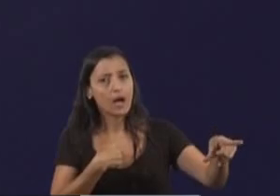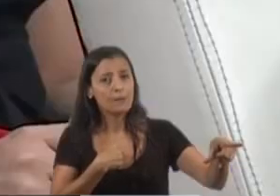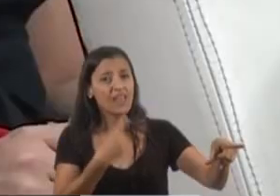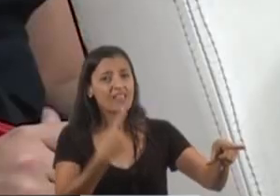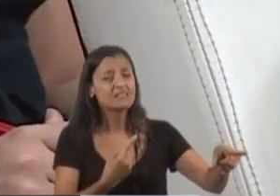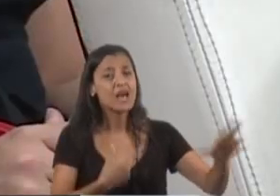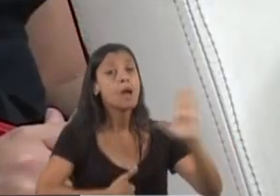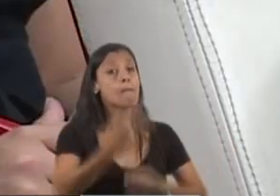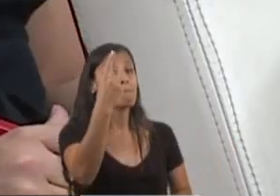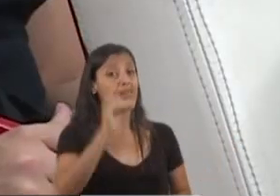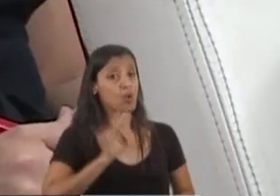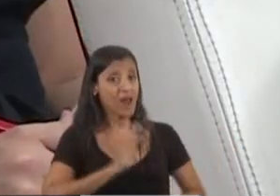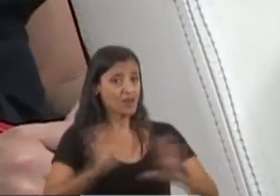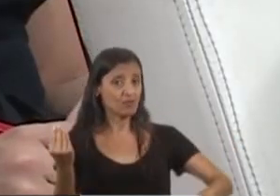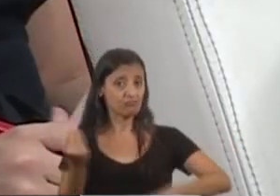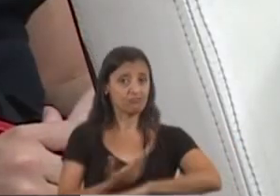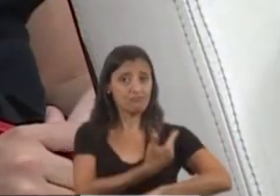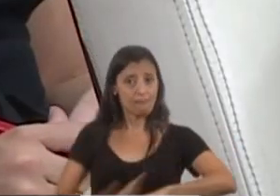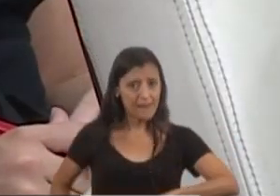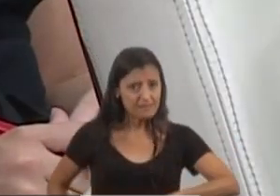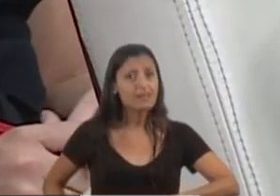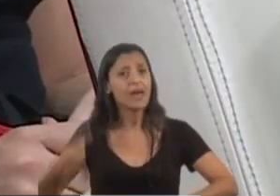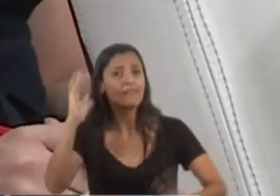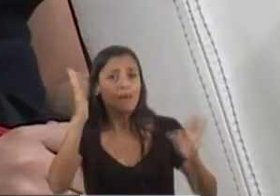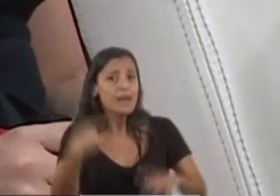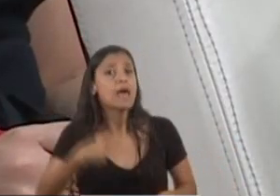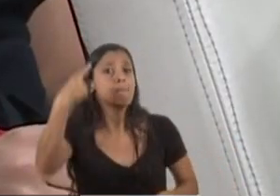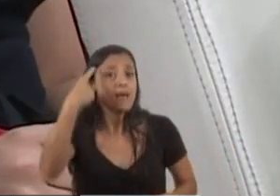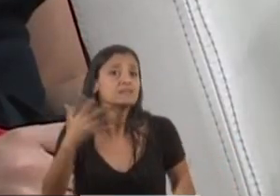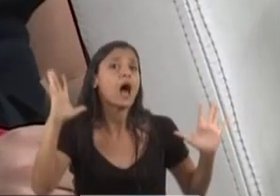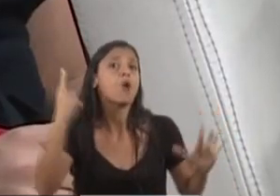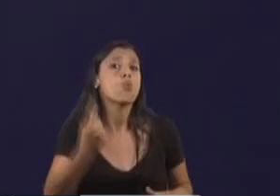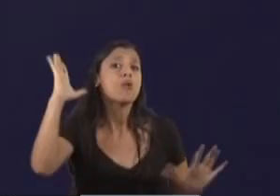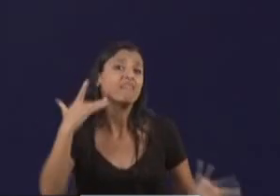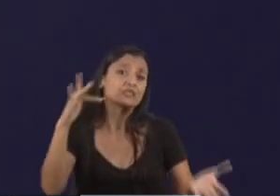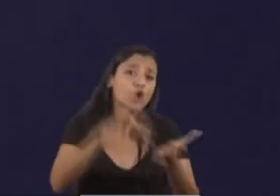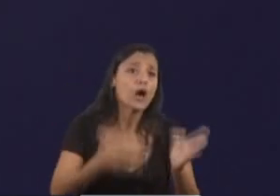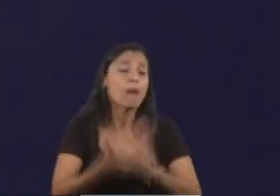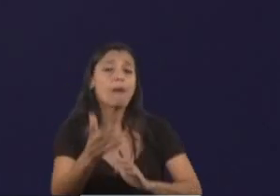de un año. Que asumió su cargo, si piensa dar alguna conferencia de prensa alguna vez al presidente. Ok.